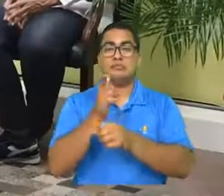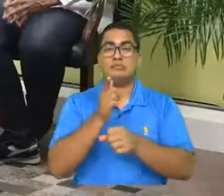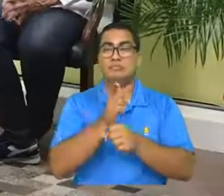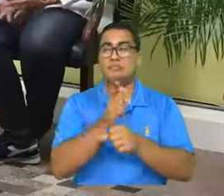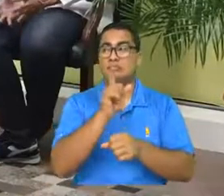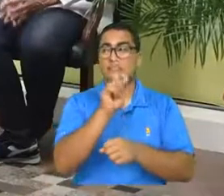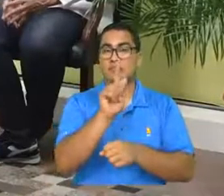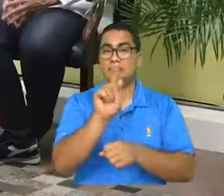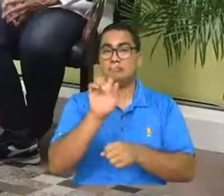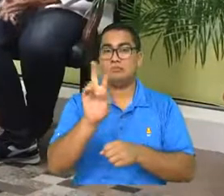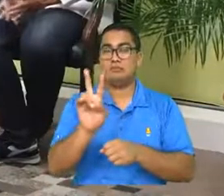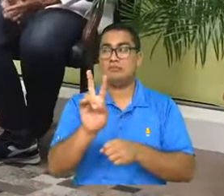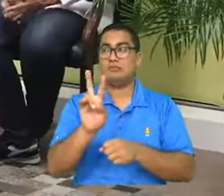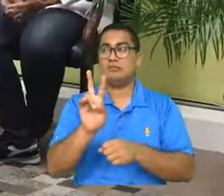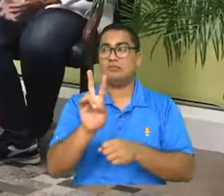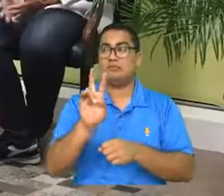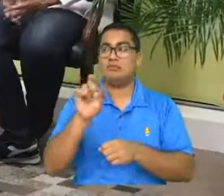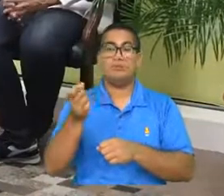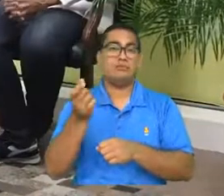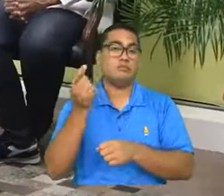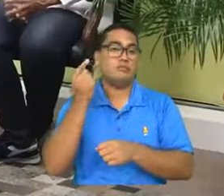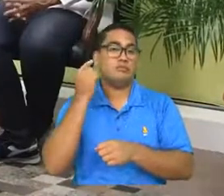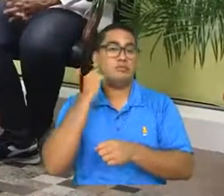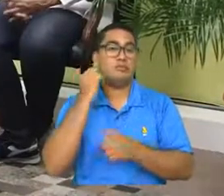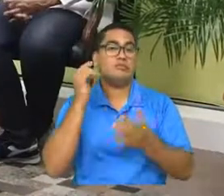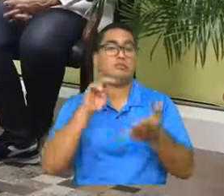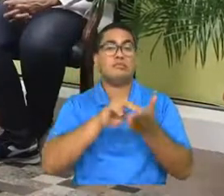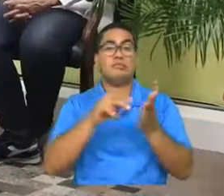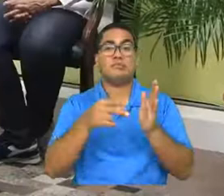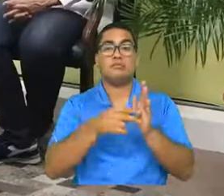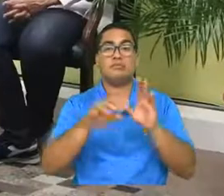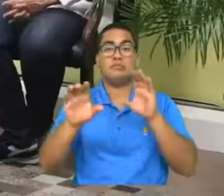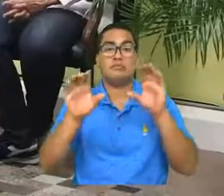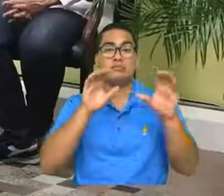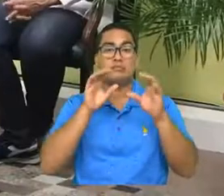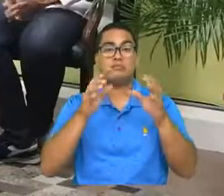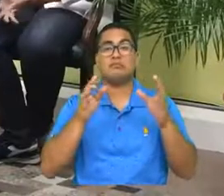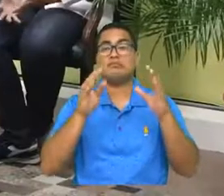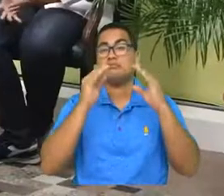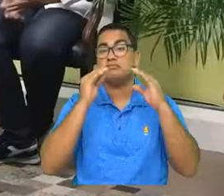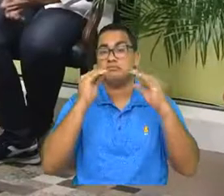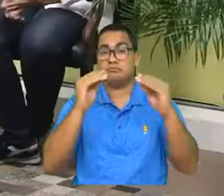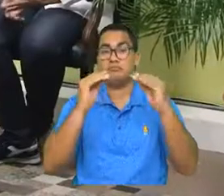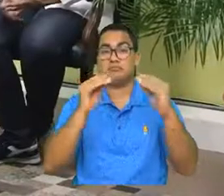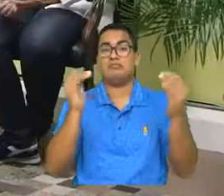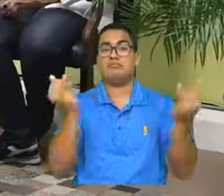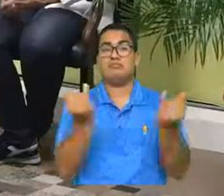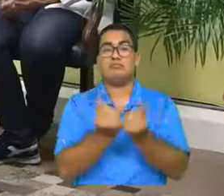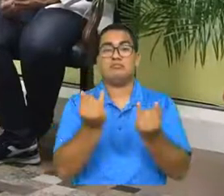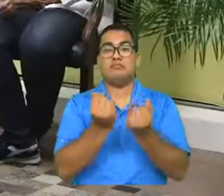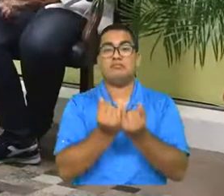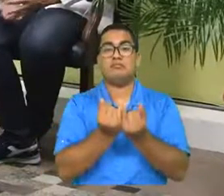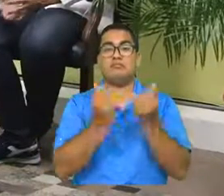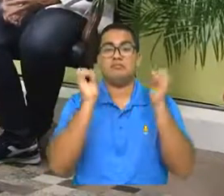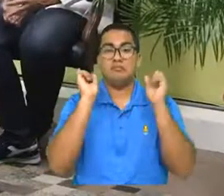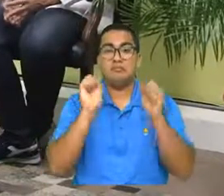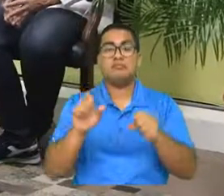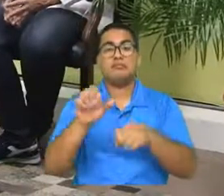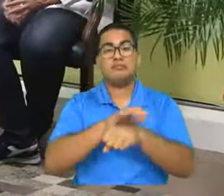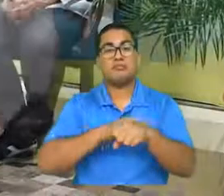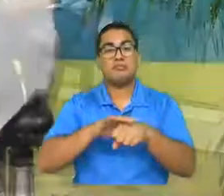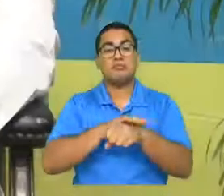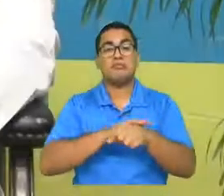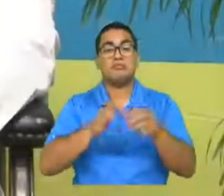televisión, una emisora, un radio, es comunicación y es educación también en salud, que nos permite llegar hasta